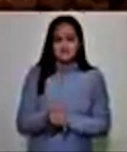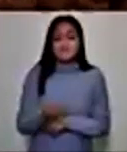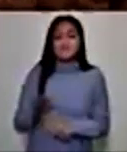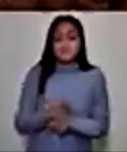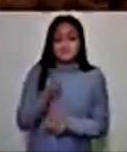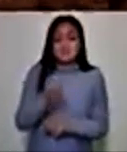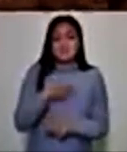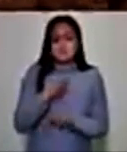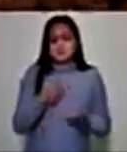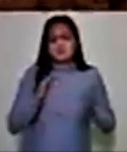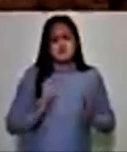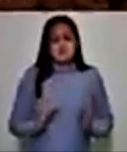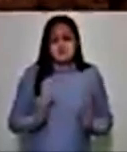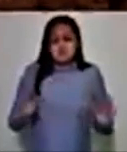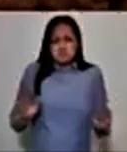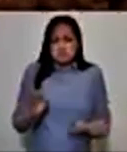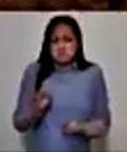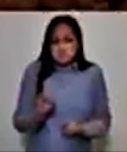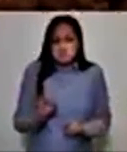y satisfecho de que